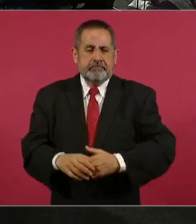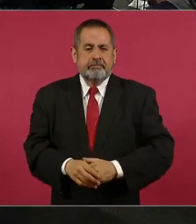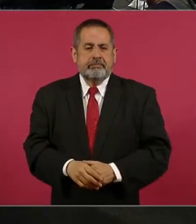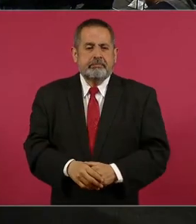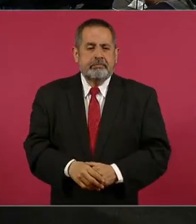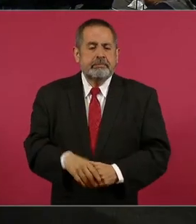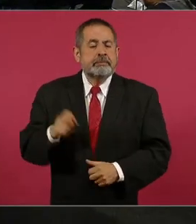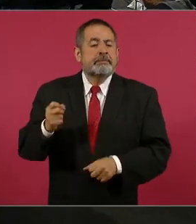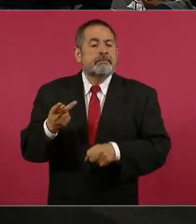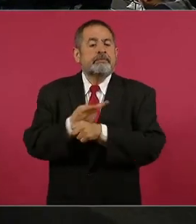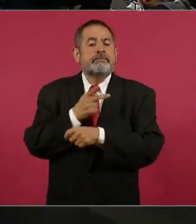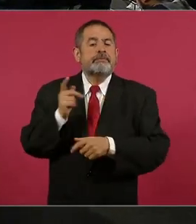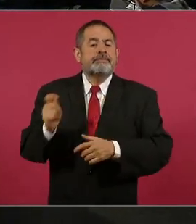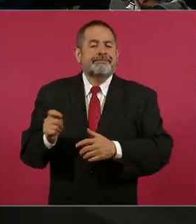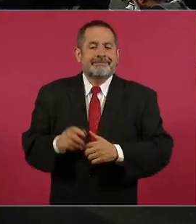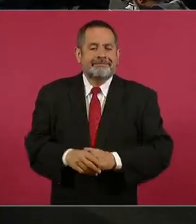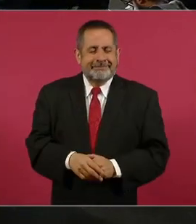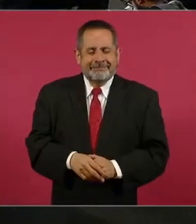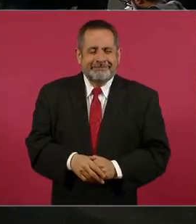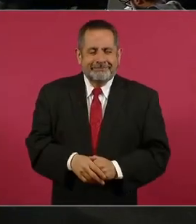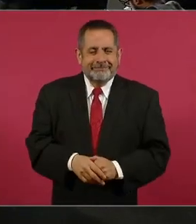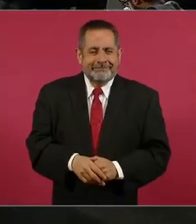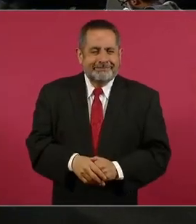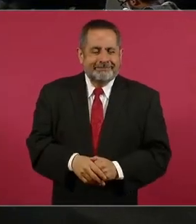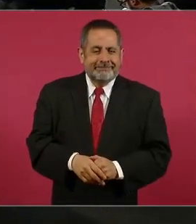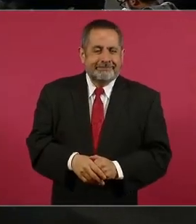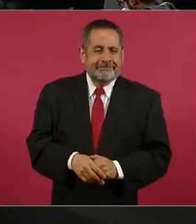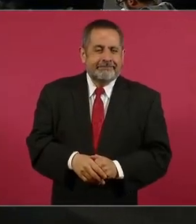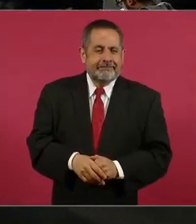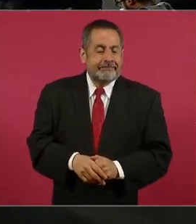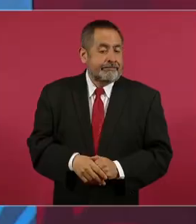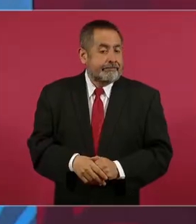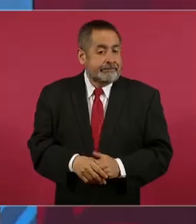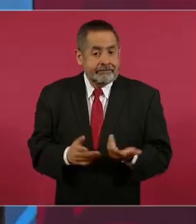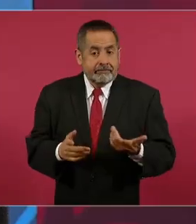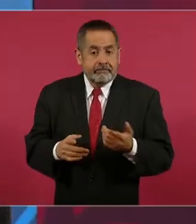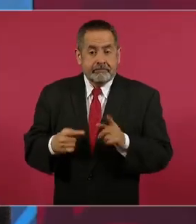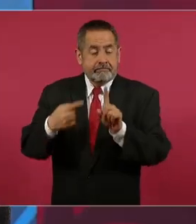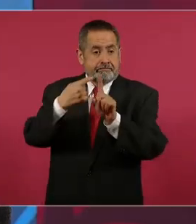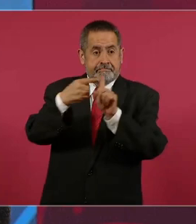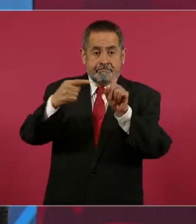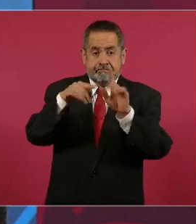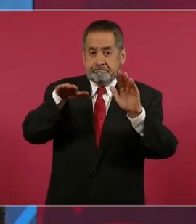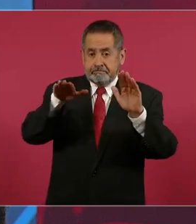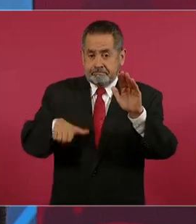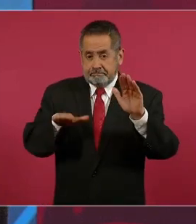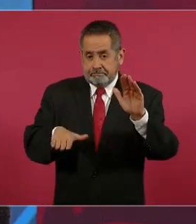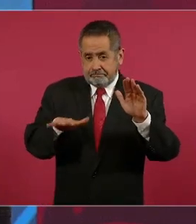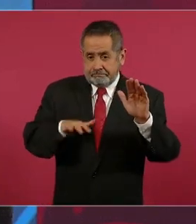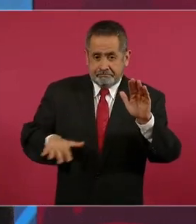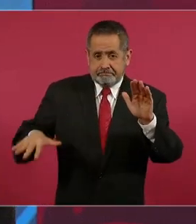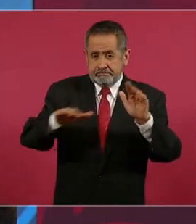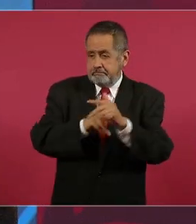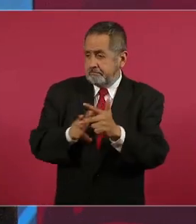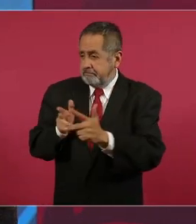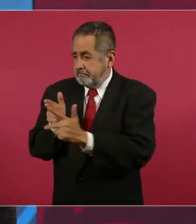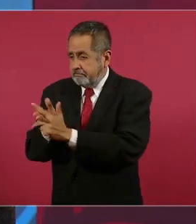Y resulta que está abajo de la media en el caso de